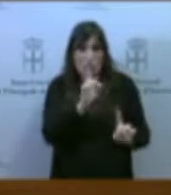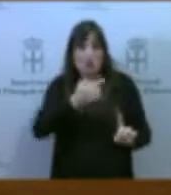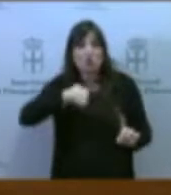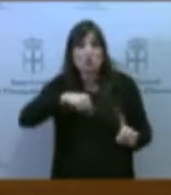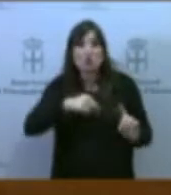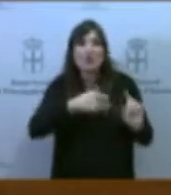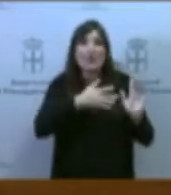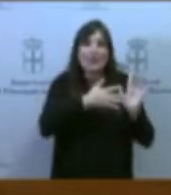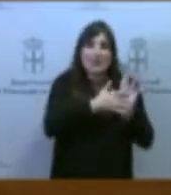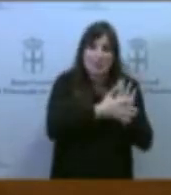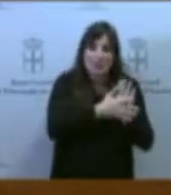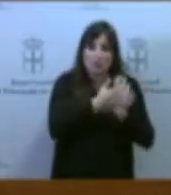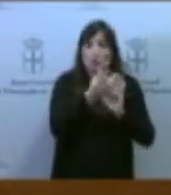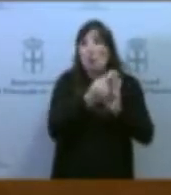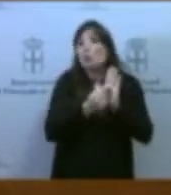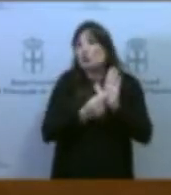que nos parece que son